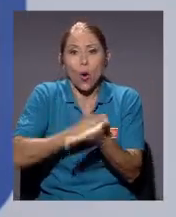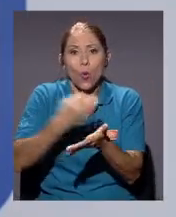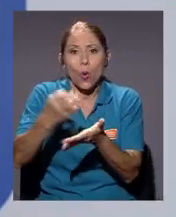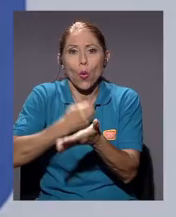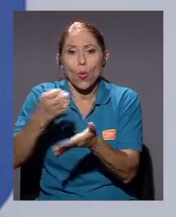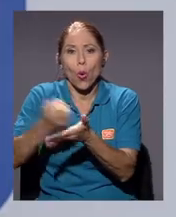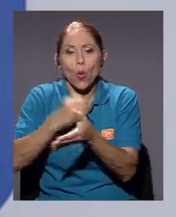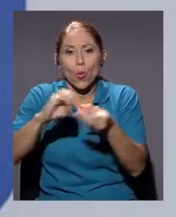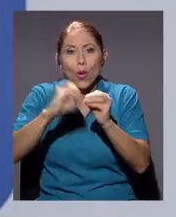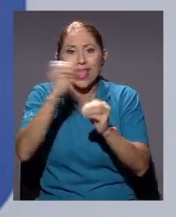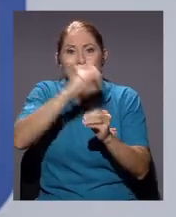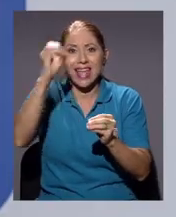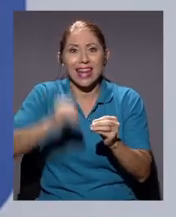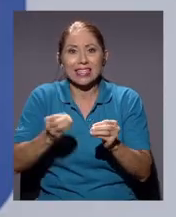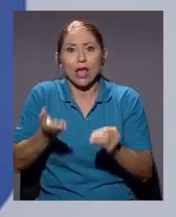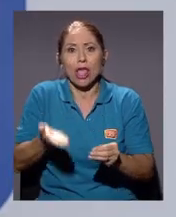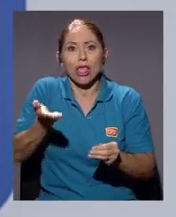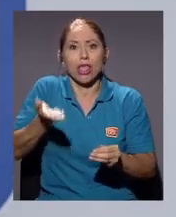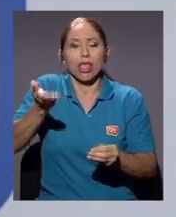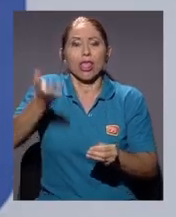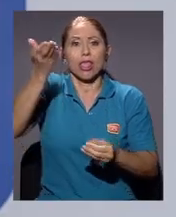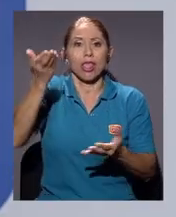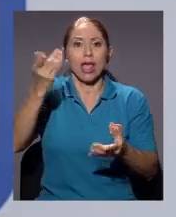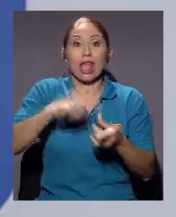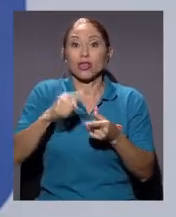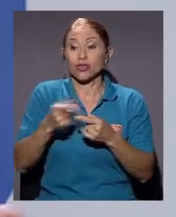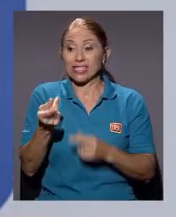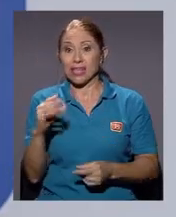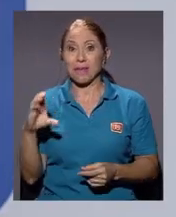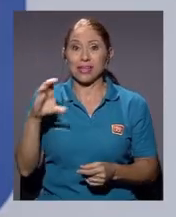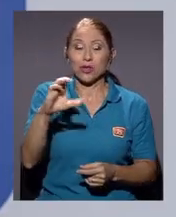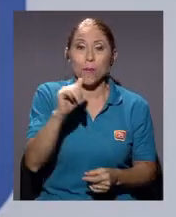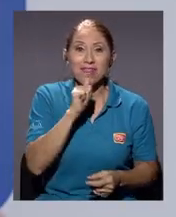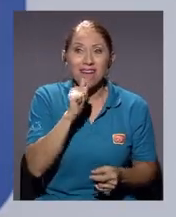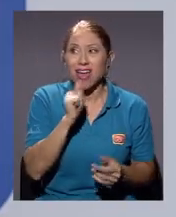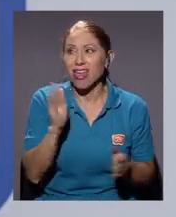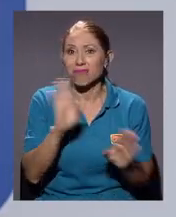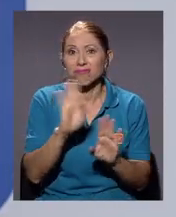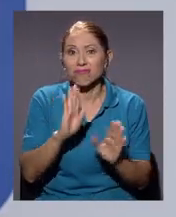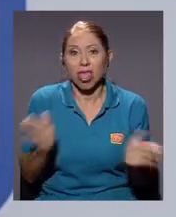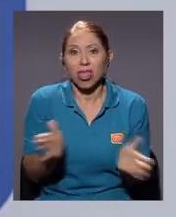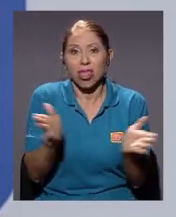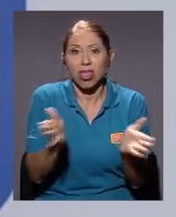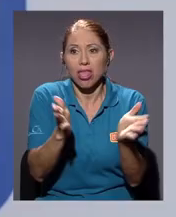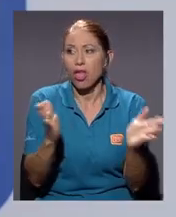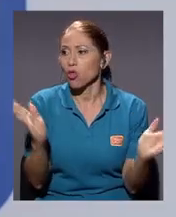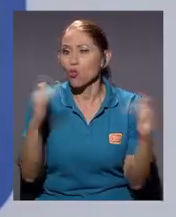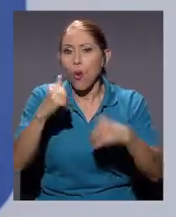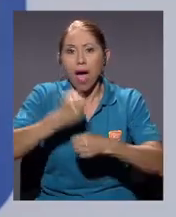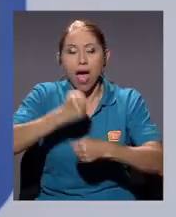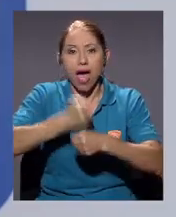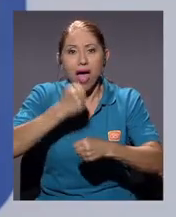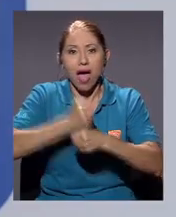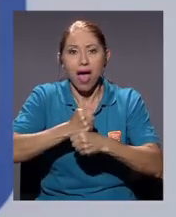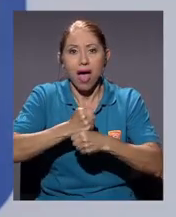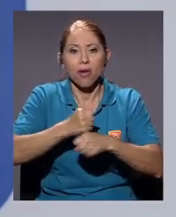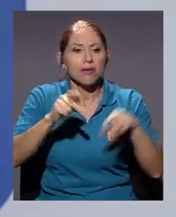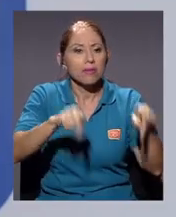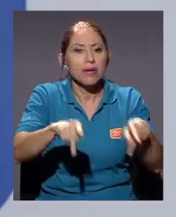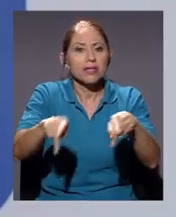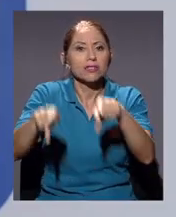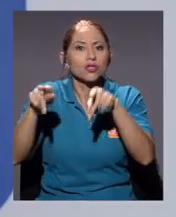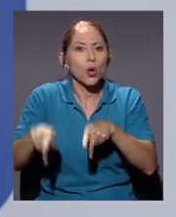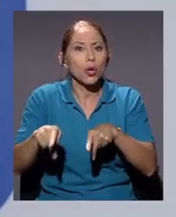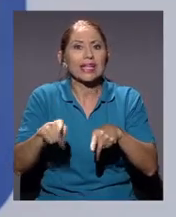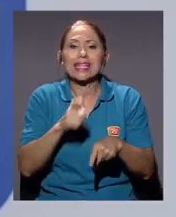con lo cual se desestimula la inversión privada se genera desempleo y el costo para las personas